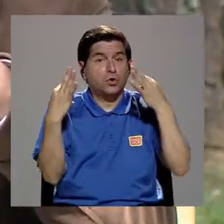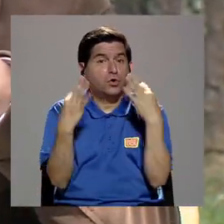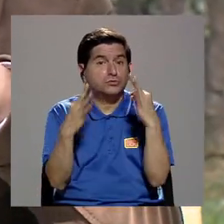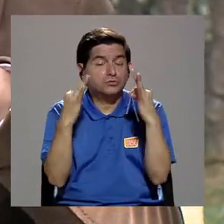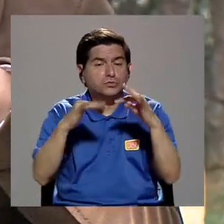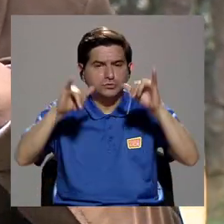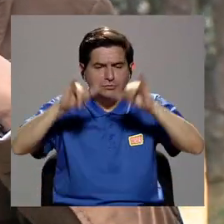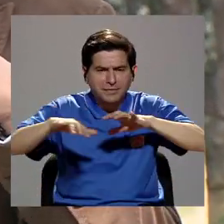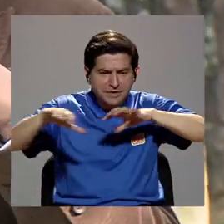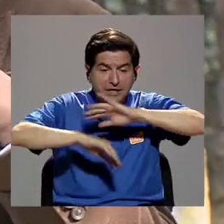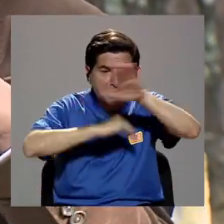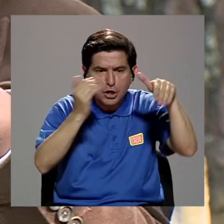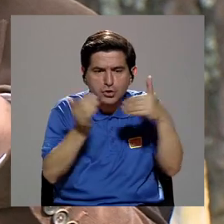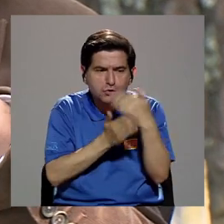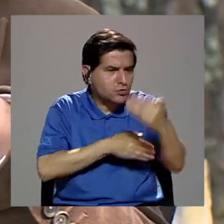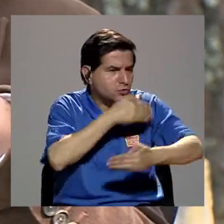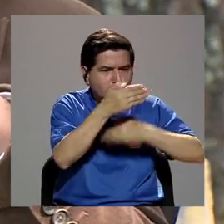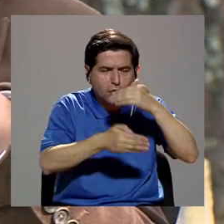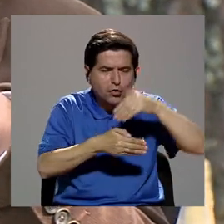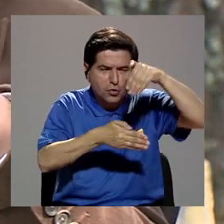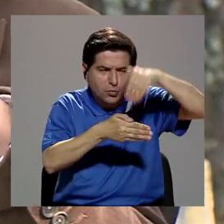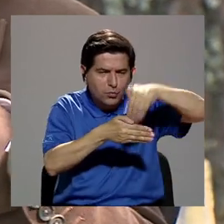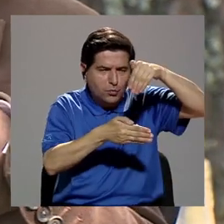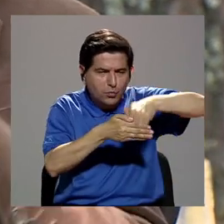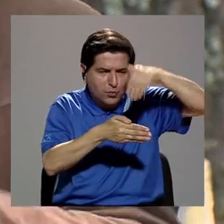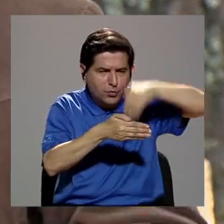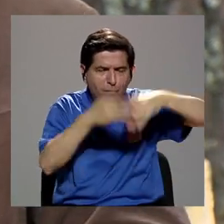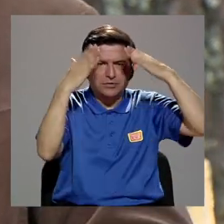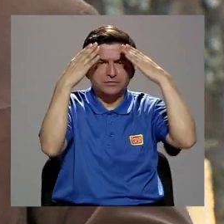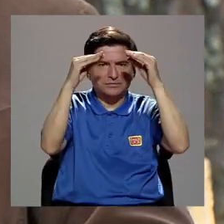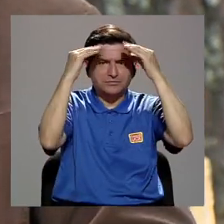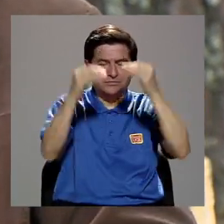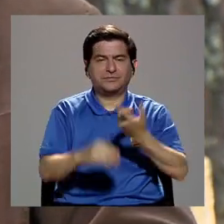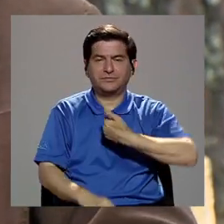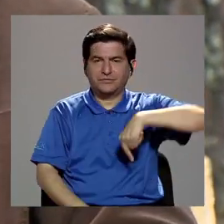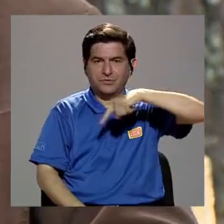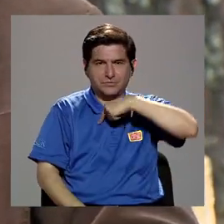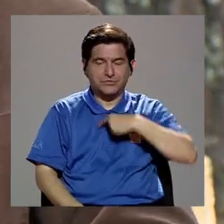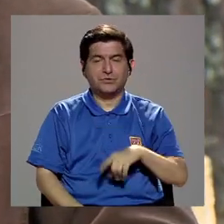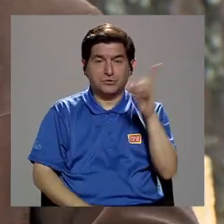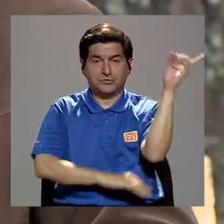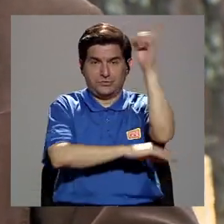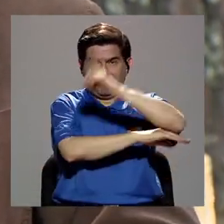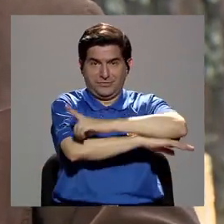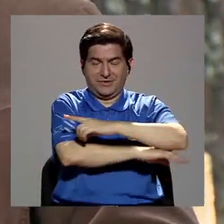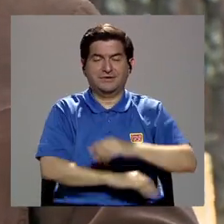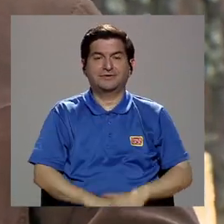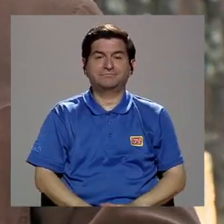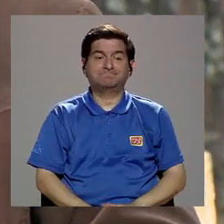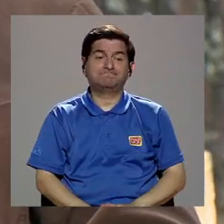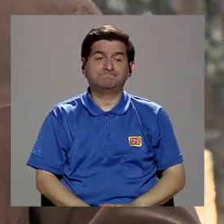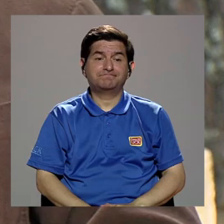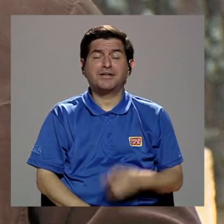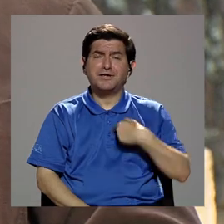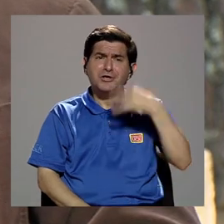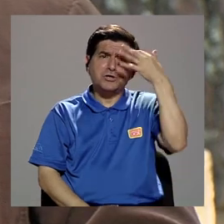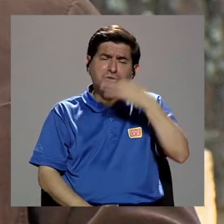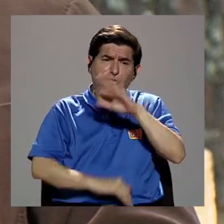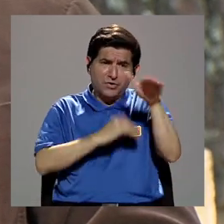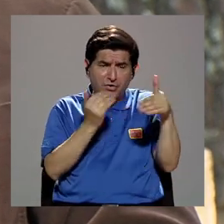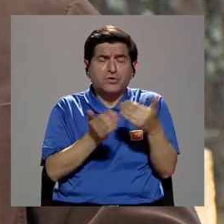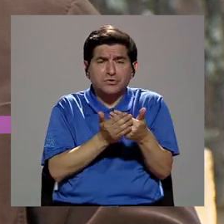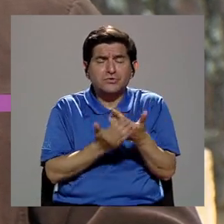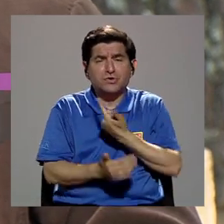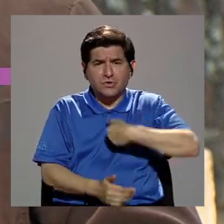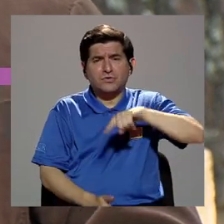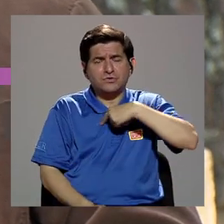estamos procurando es mantener activa todo el proceso de almacenamiento de información que tenemos a lo largo del día. Además, que yo creo que a